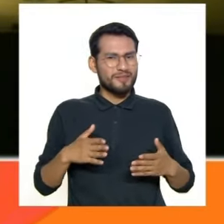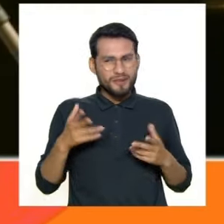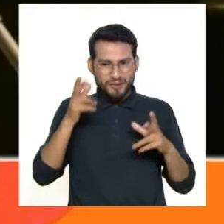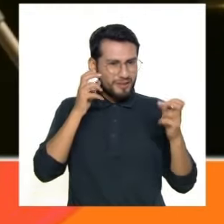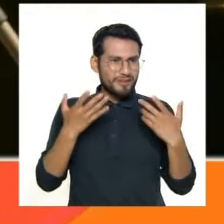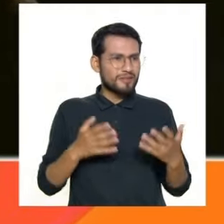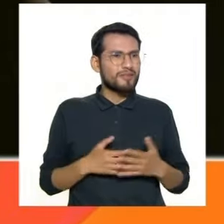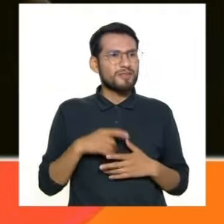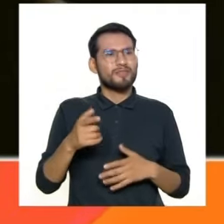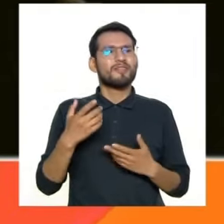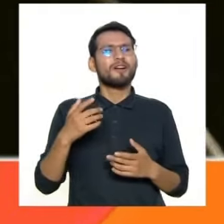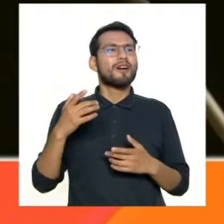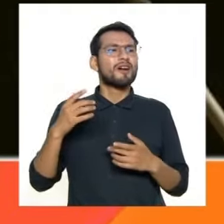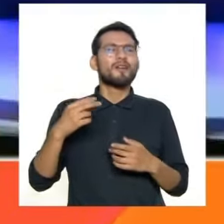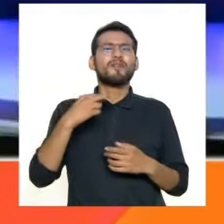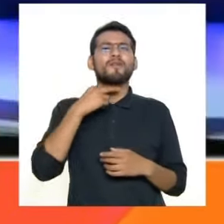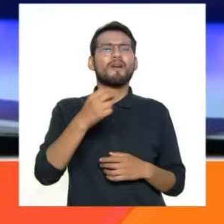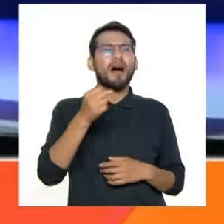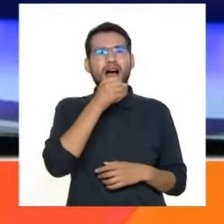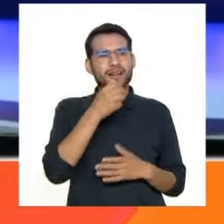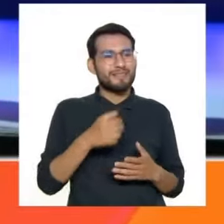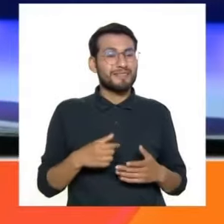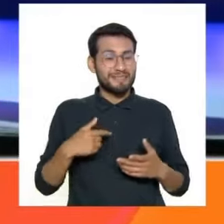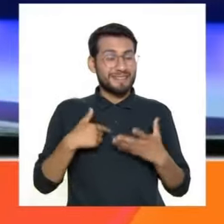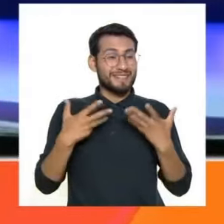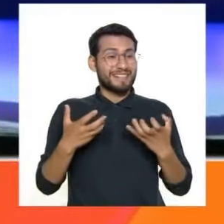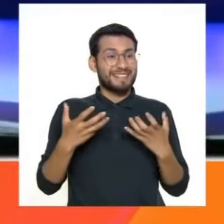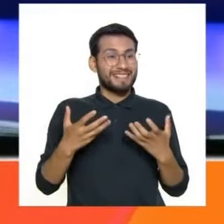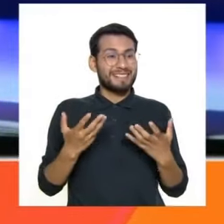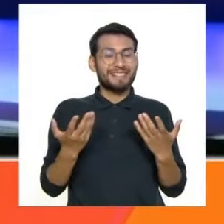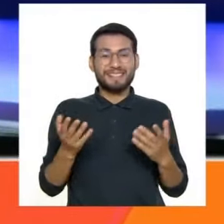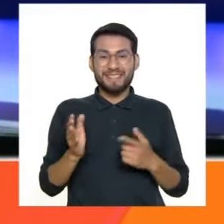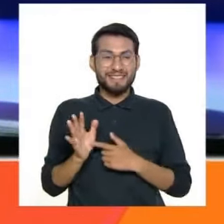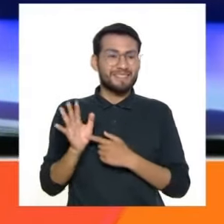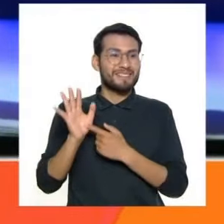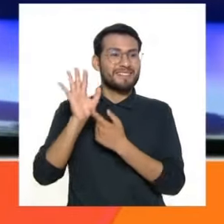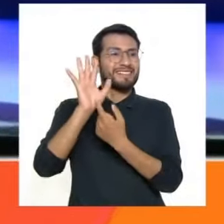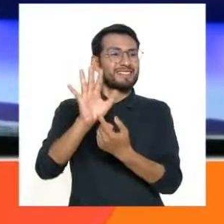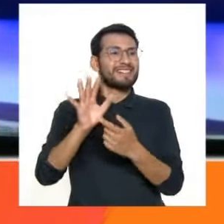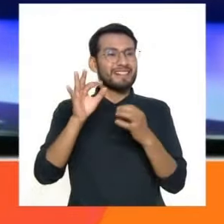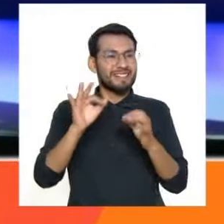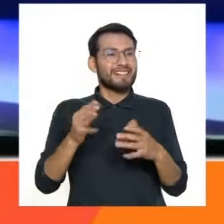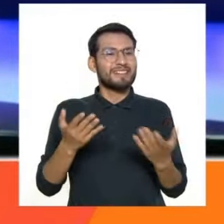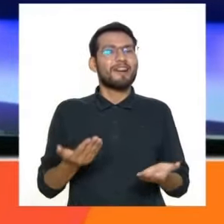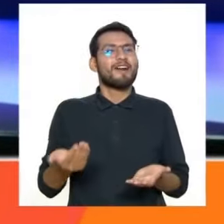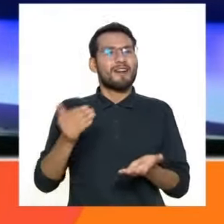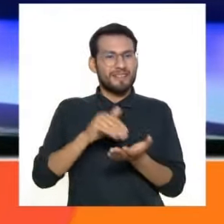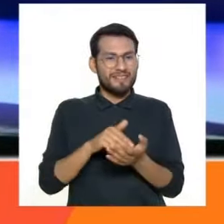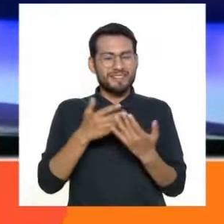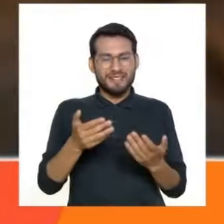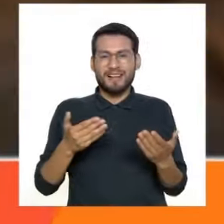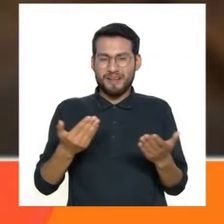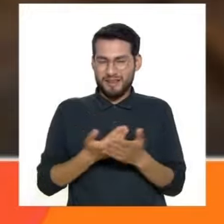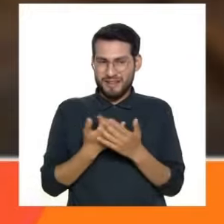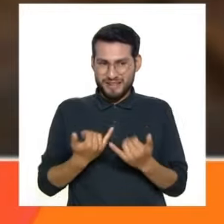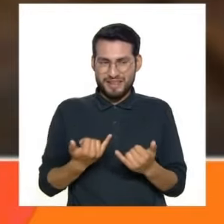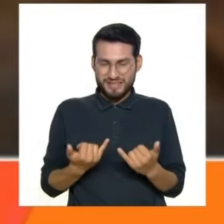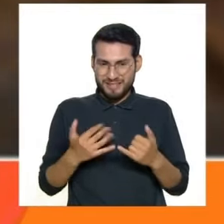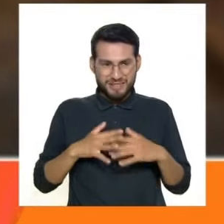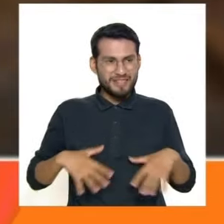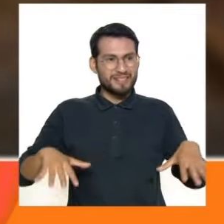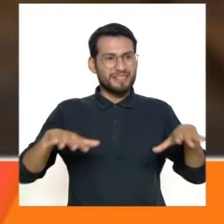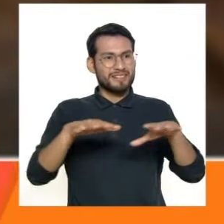escuchas no escuchas este repertorio en vivo y yo quería poner esa esa digamos poner nuevamente en la contemporaneidad en lo